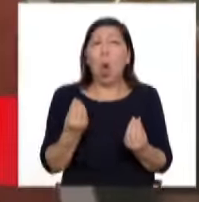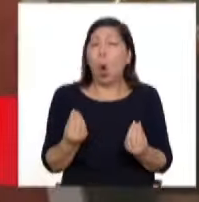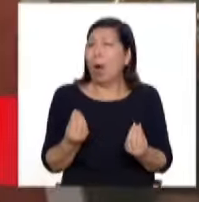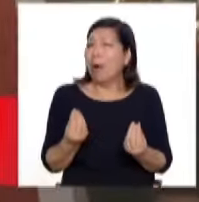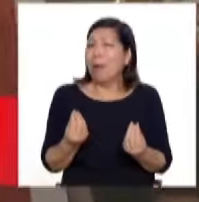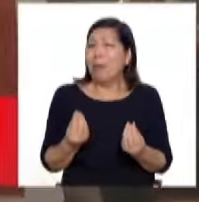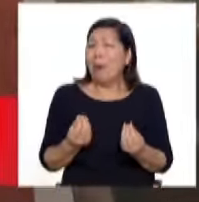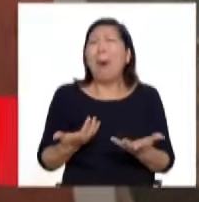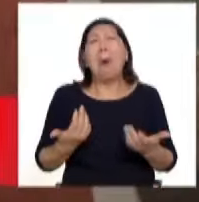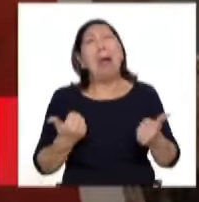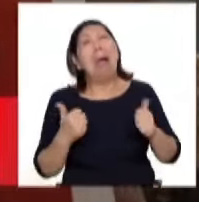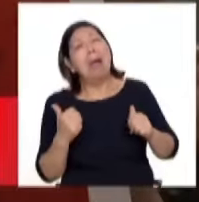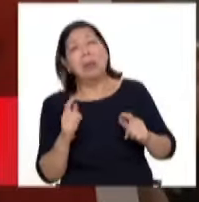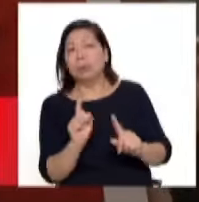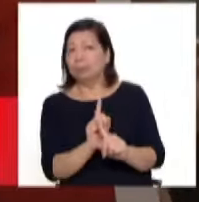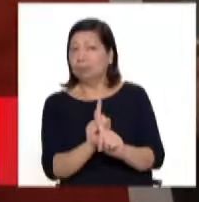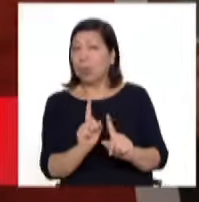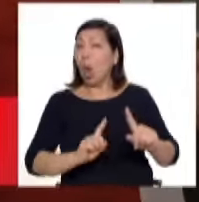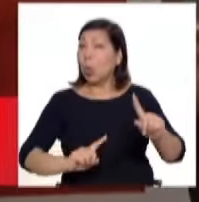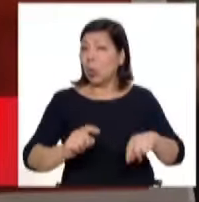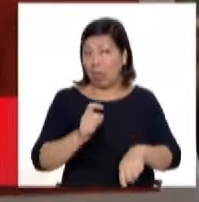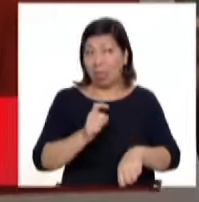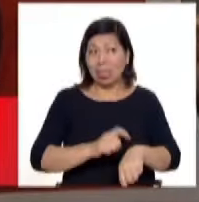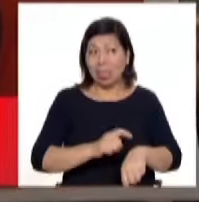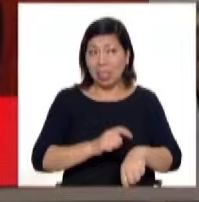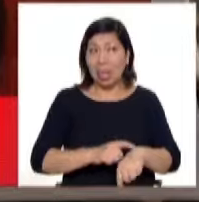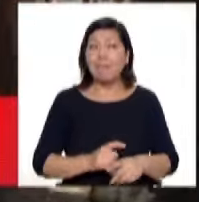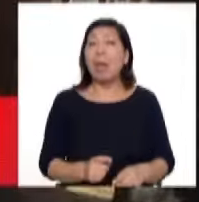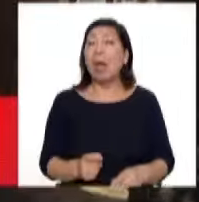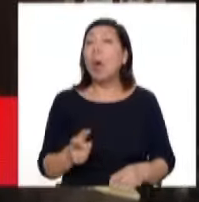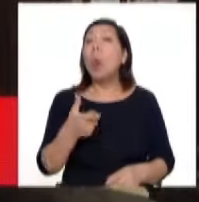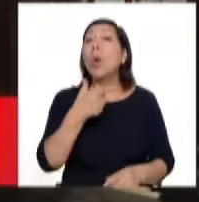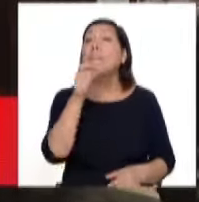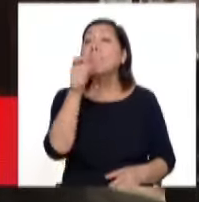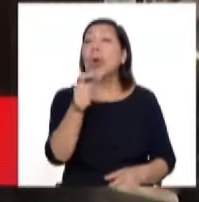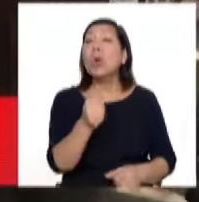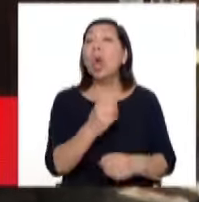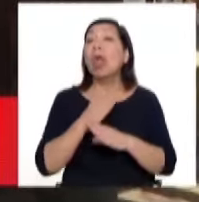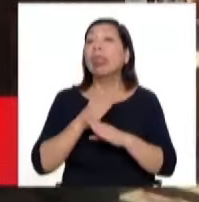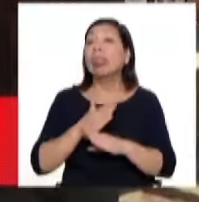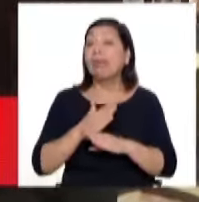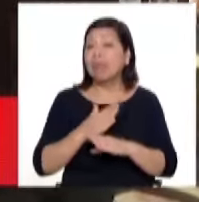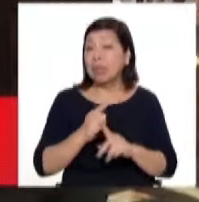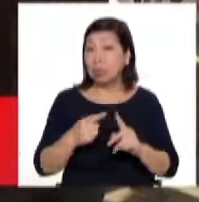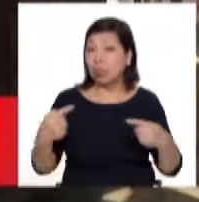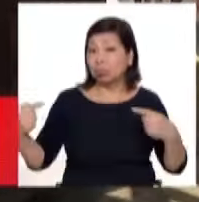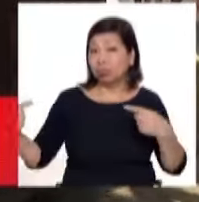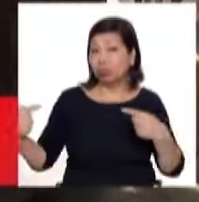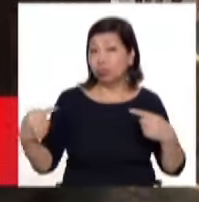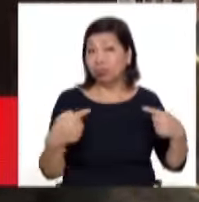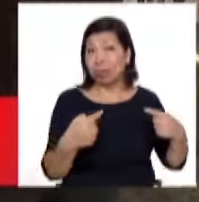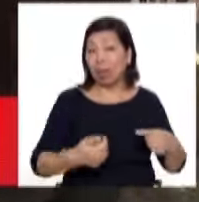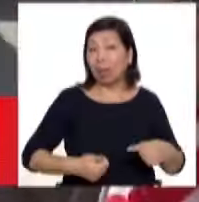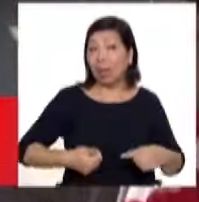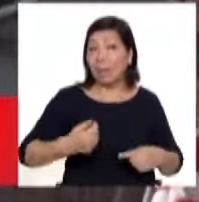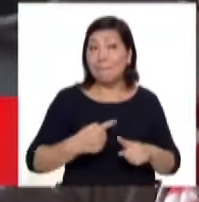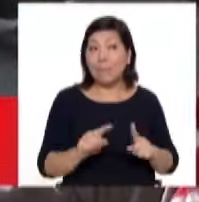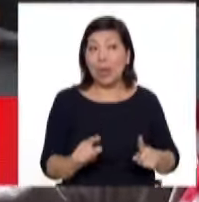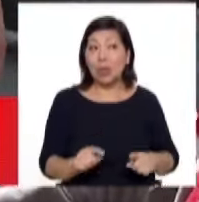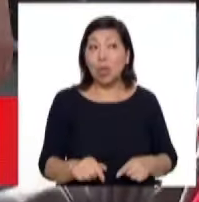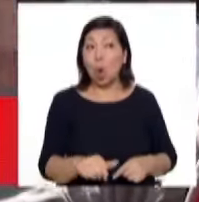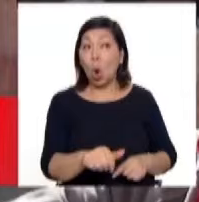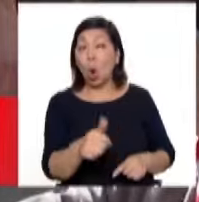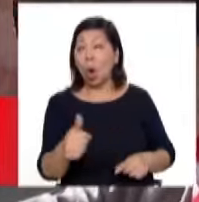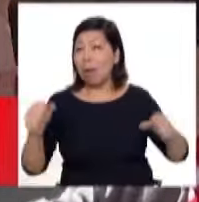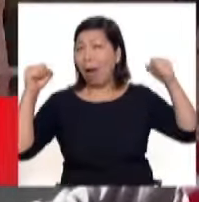de esparcimiento. En algunos momentos, los defensores de los animales se enfrentaron a las autoridades